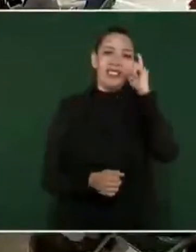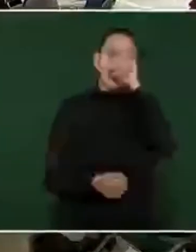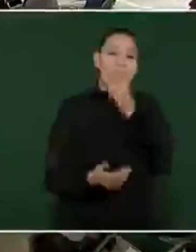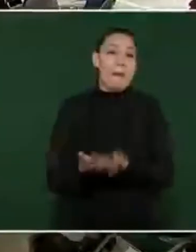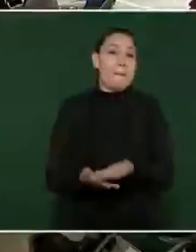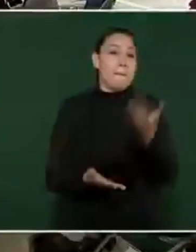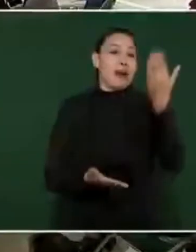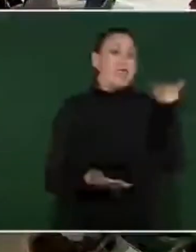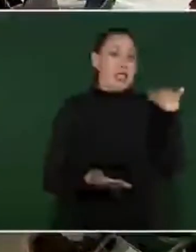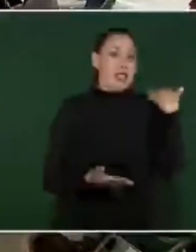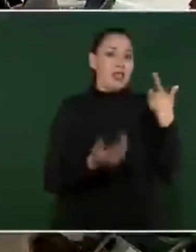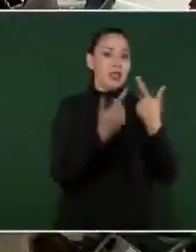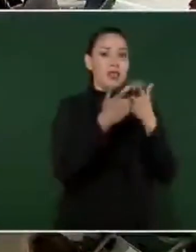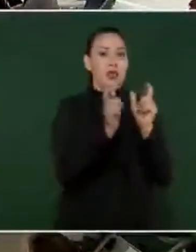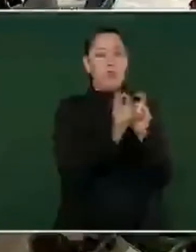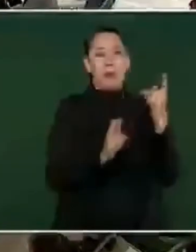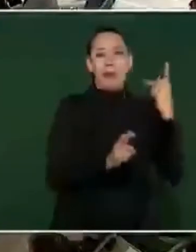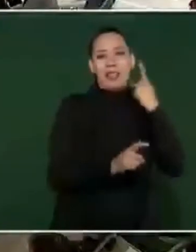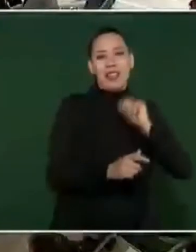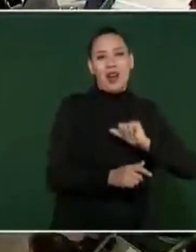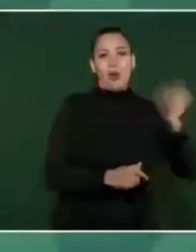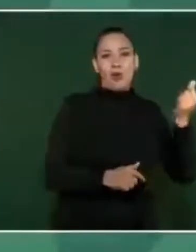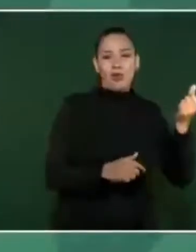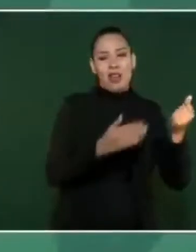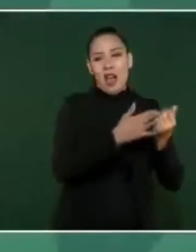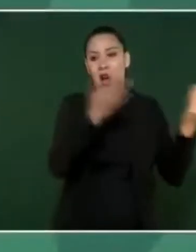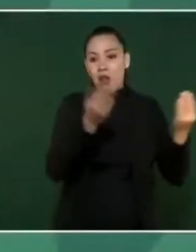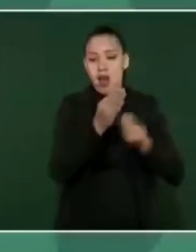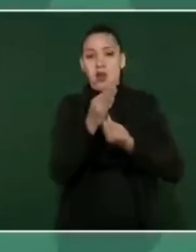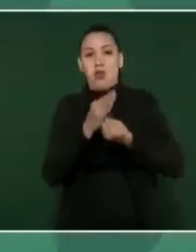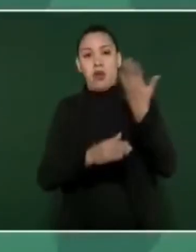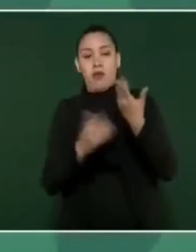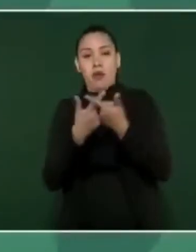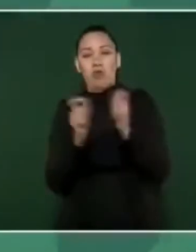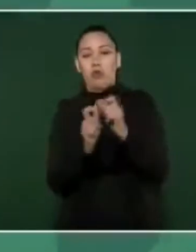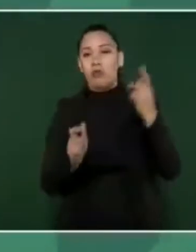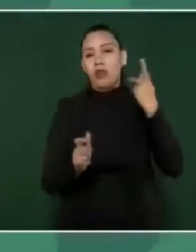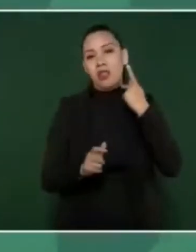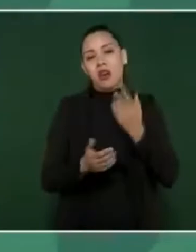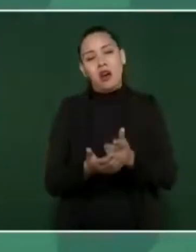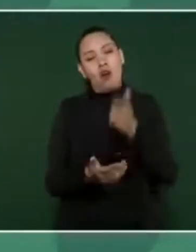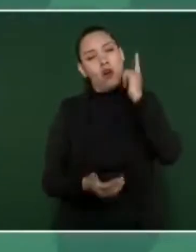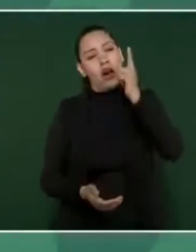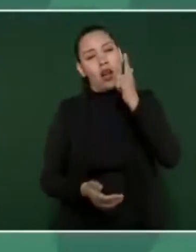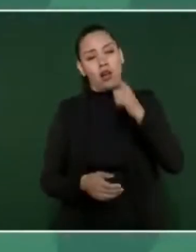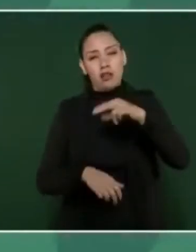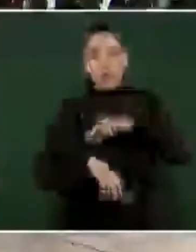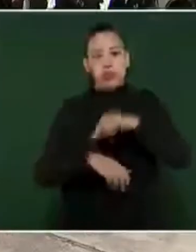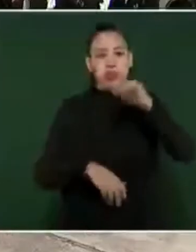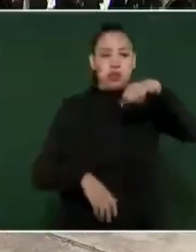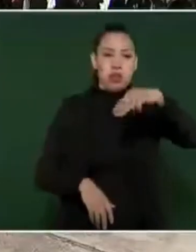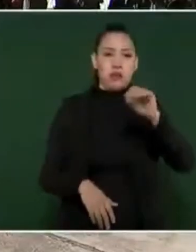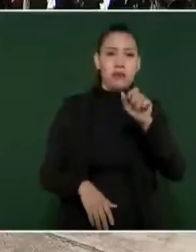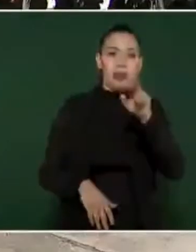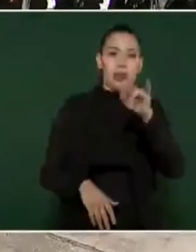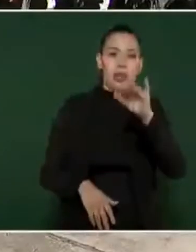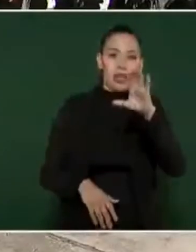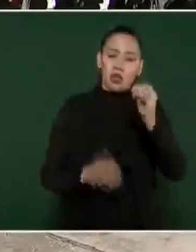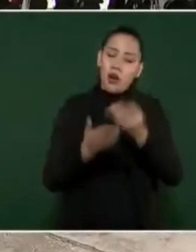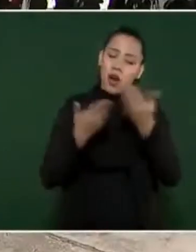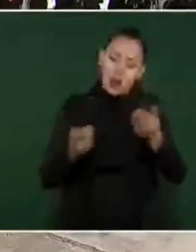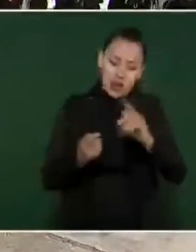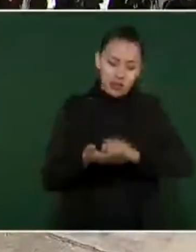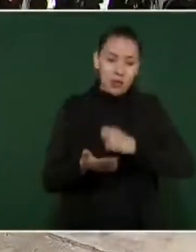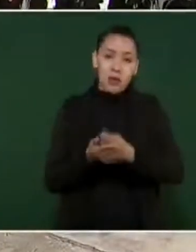bien en Tamaulipas. Doctor Américo, está en sus manos a partir de primero de este mes el esclarecer el asesinato de mi padre, como muchos otros que